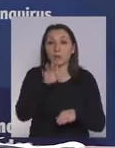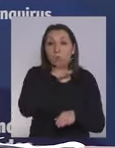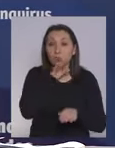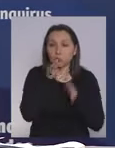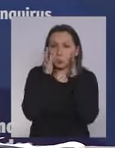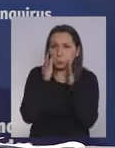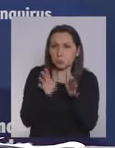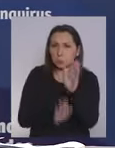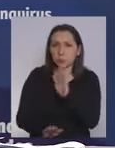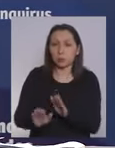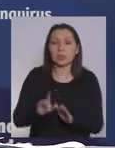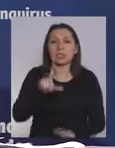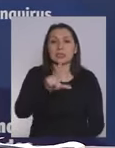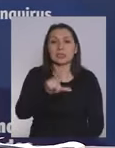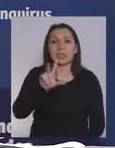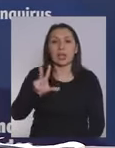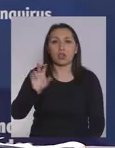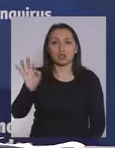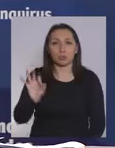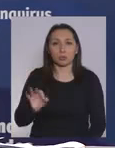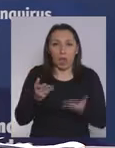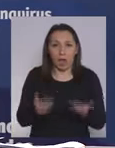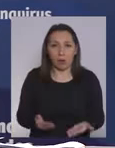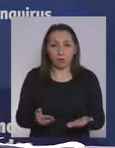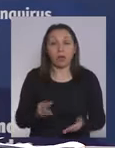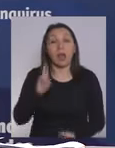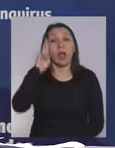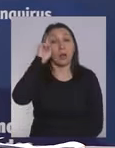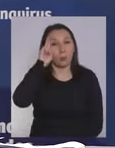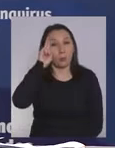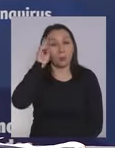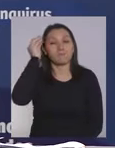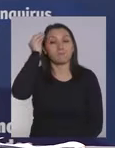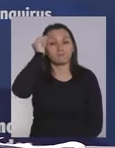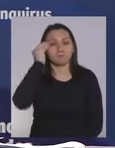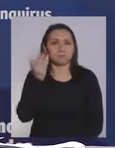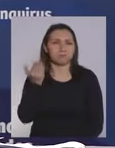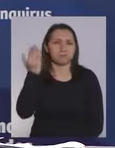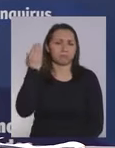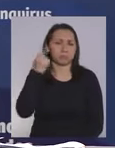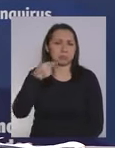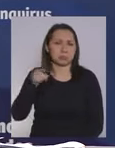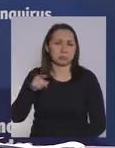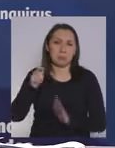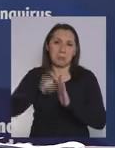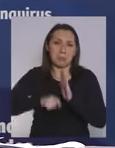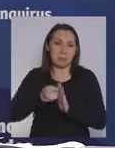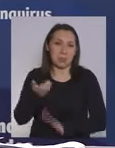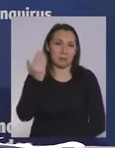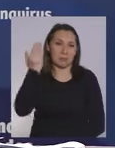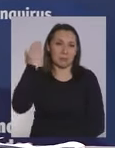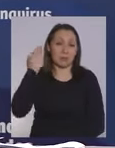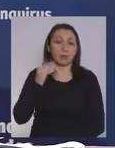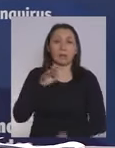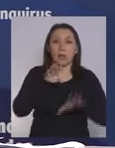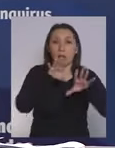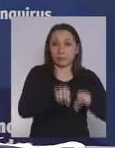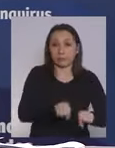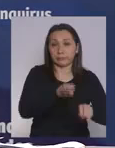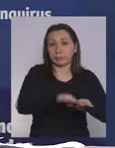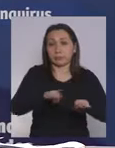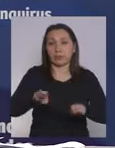intensivos en este momento es del 78 por ciento acuérdense que hace semanas atrás o meses atrás las ocupaciones